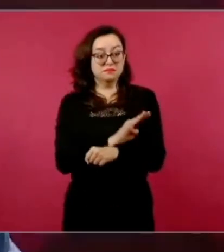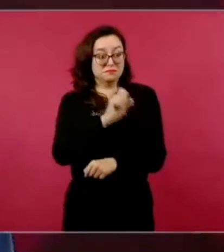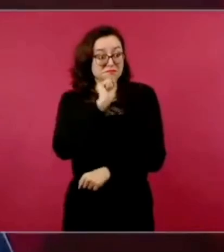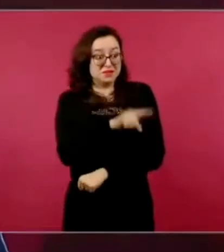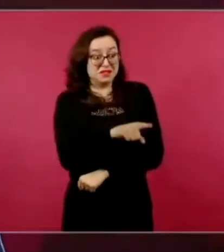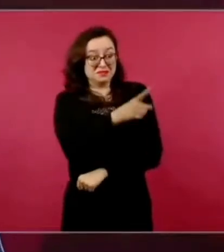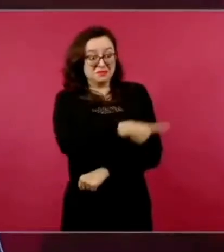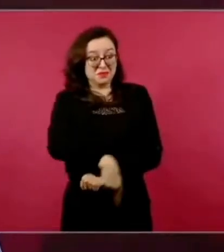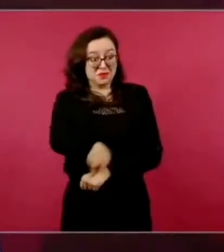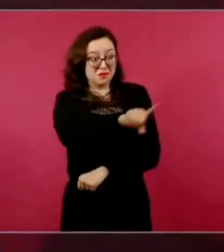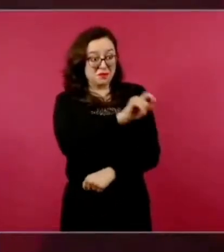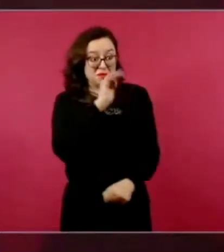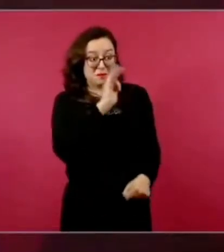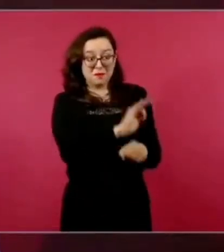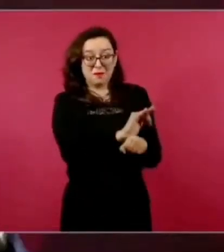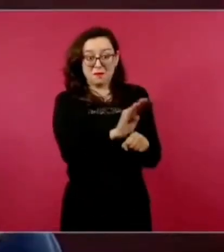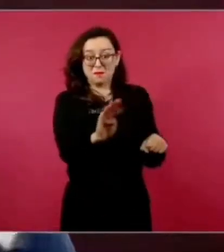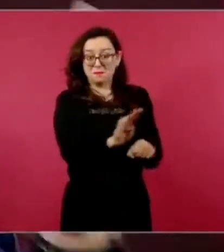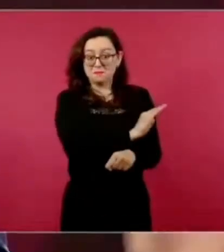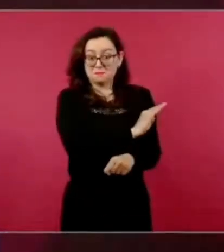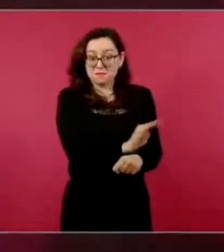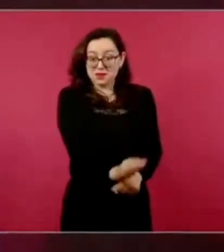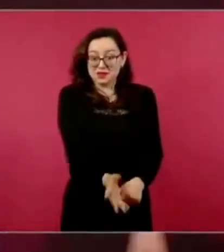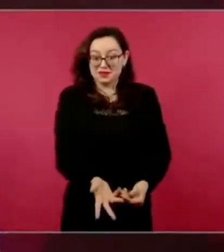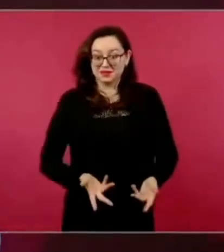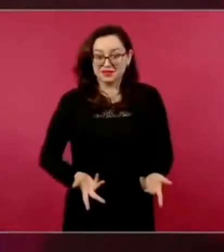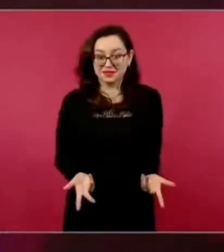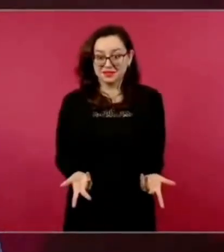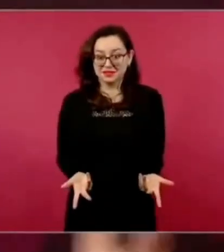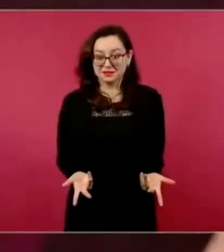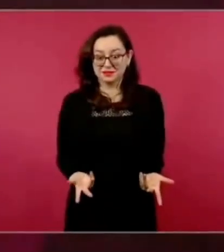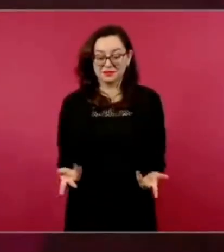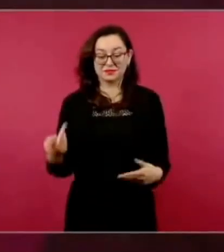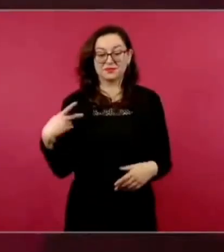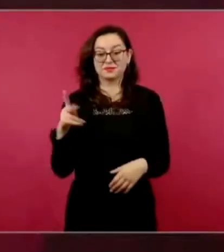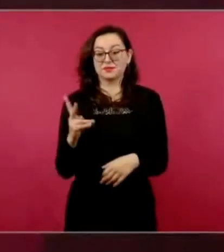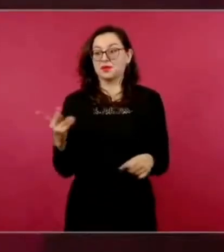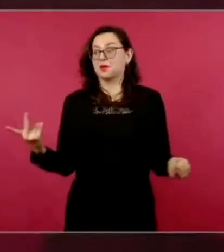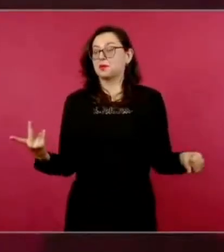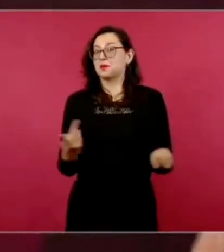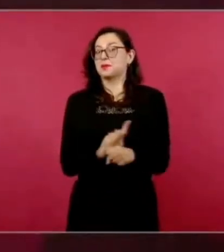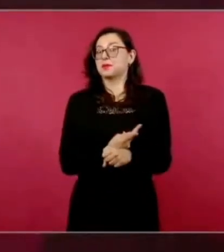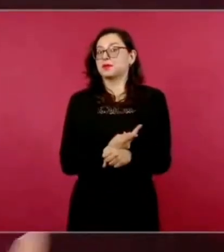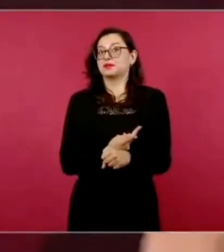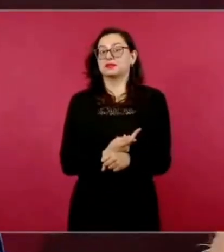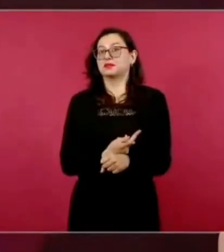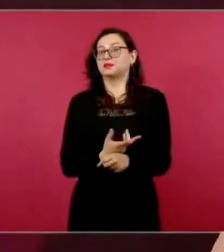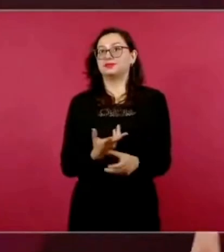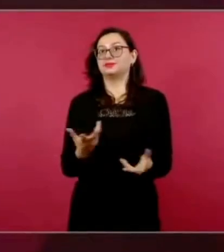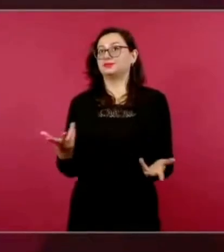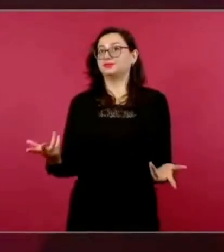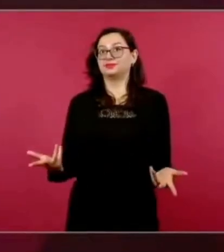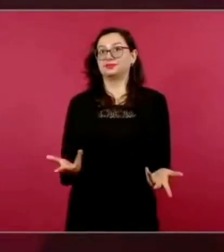ellos. Lo que pasa es que son